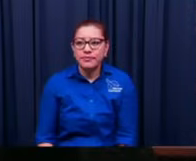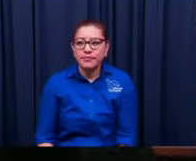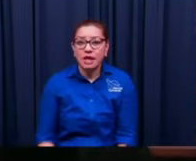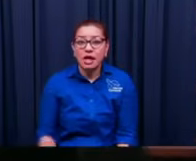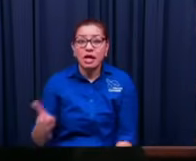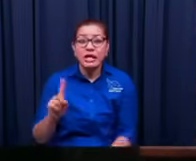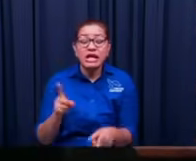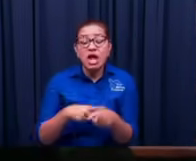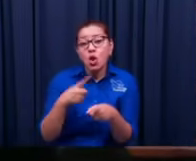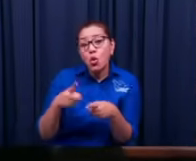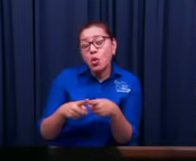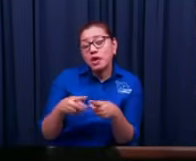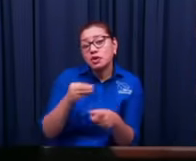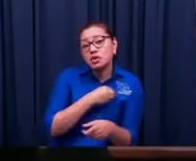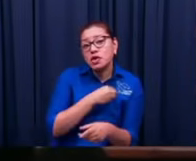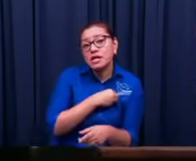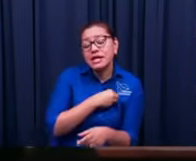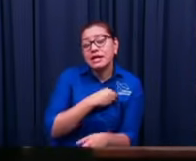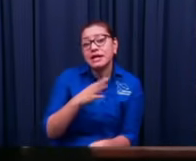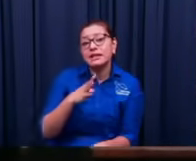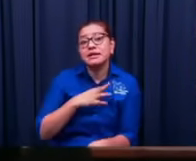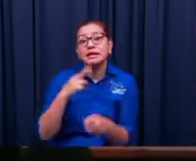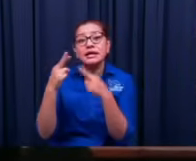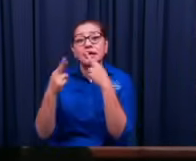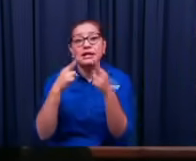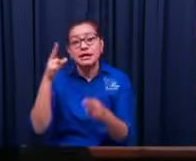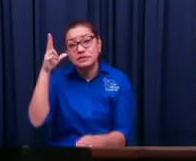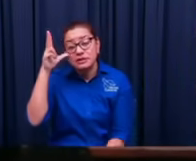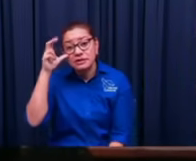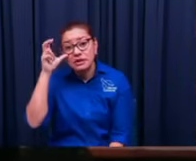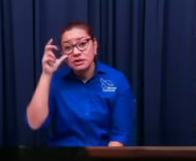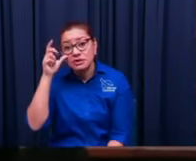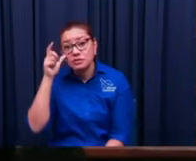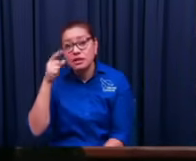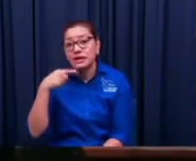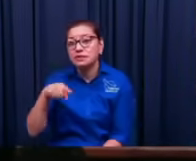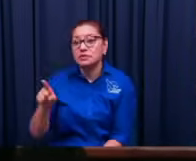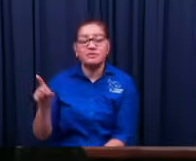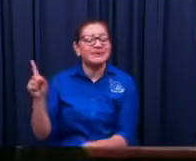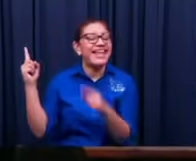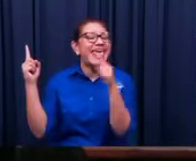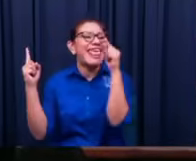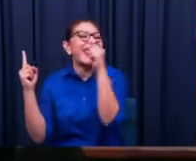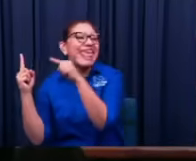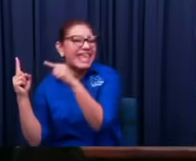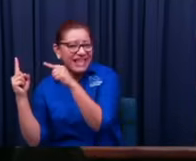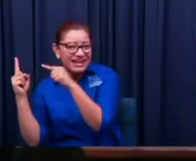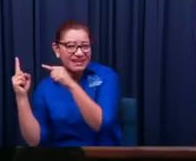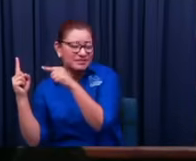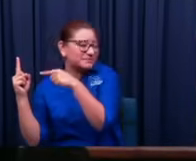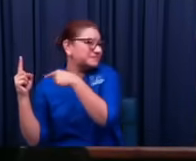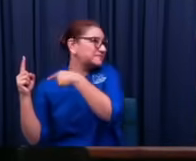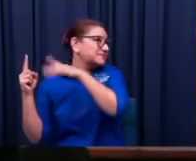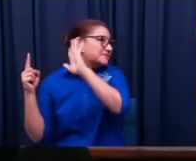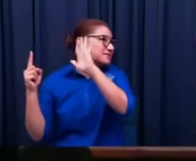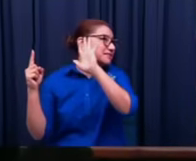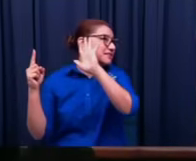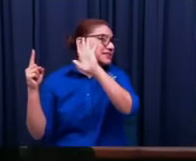vayas a negar, porque por eso es que él se va. Mentira, él es marciano.